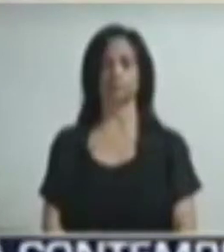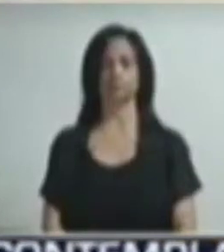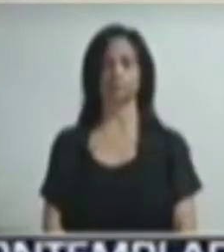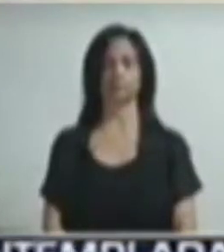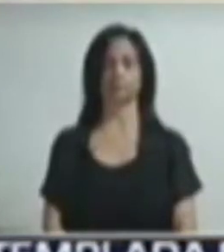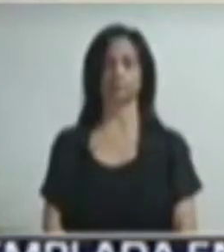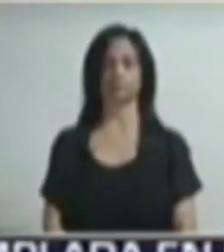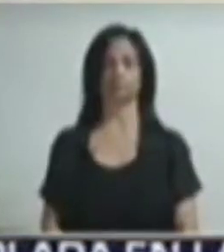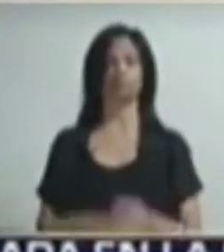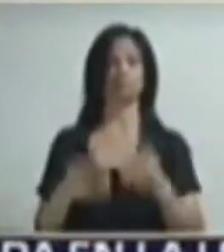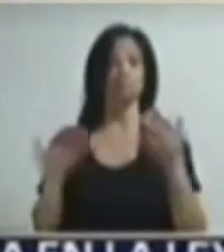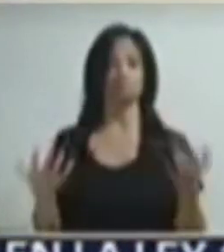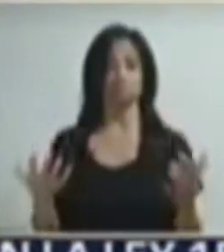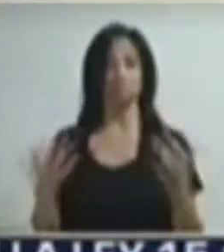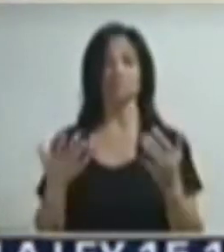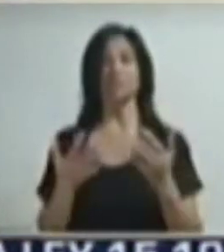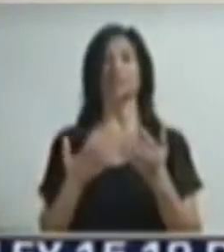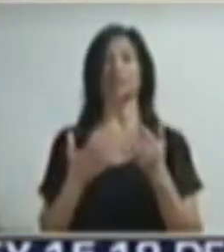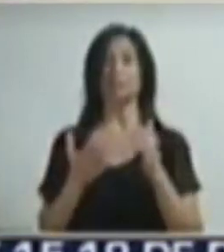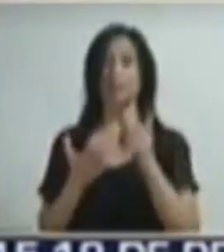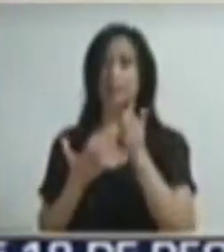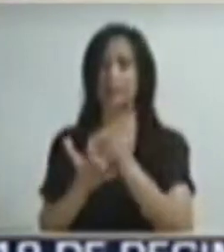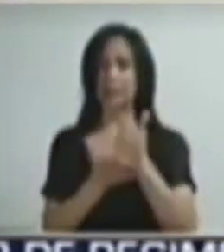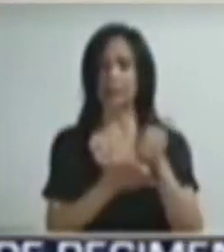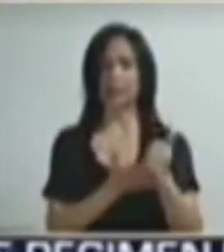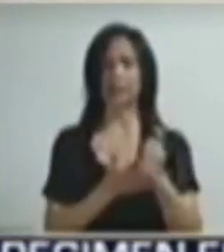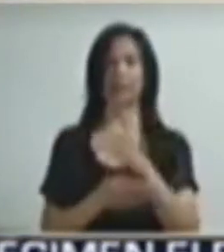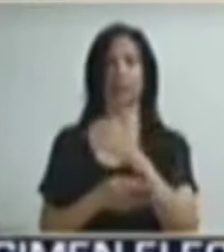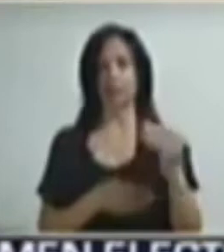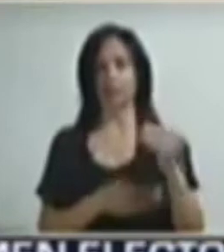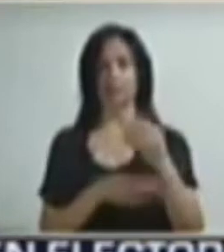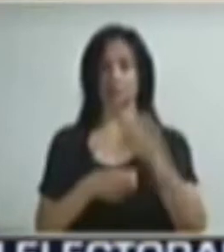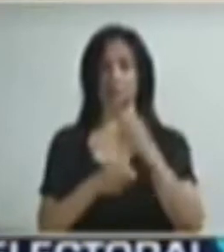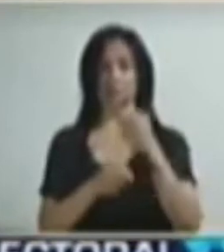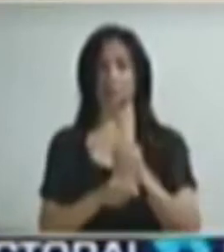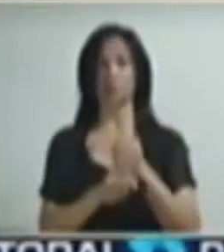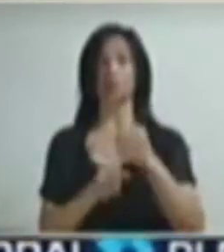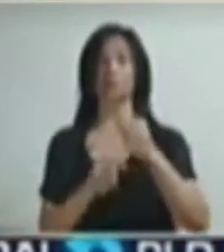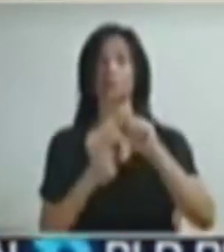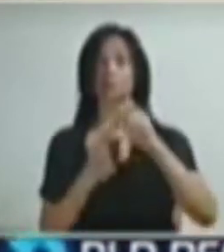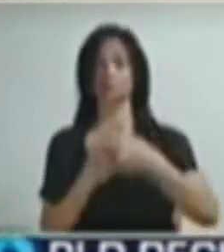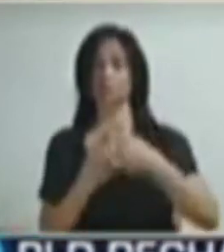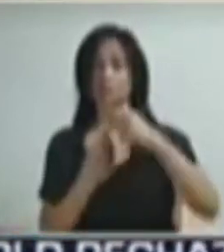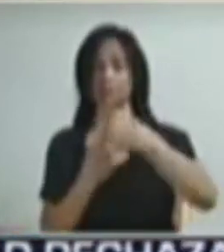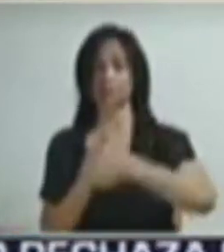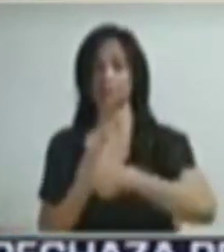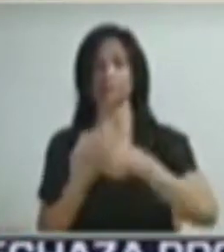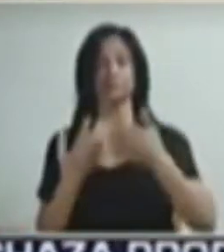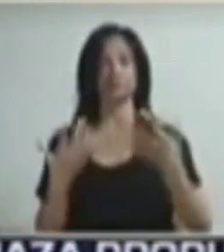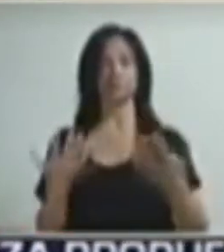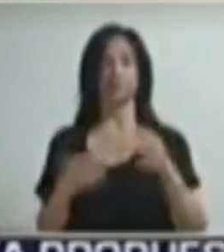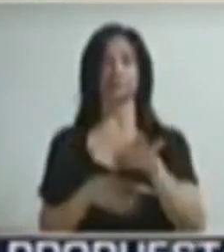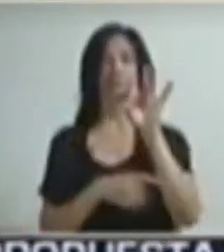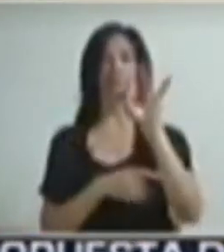Amigos, por la falta de atención a la producción bananera, se encontró el